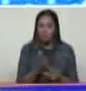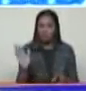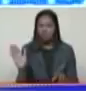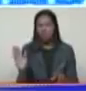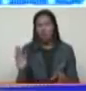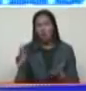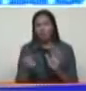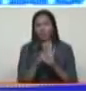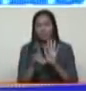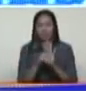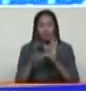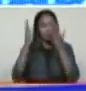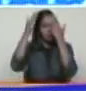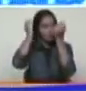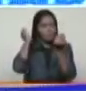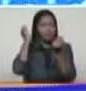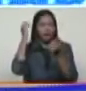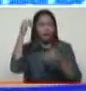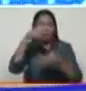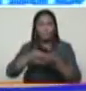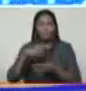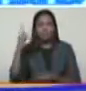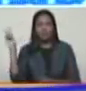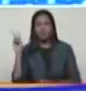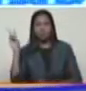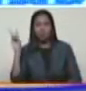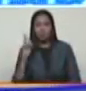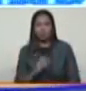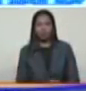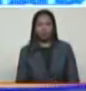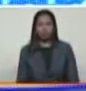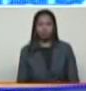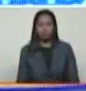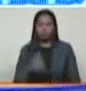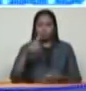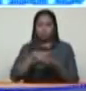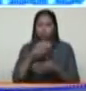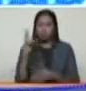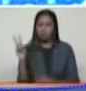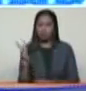la embajada de Estados de Venezuela en los Estados Unidos.